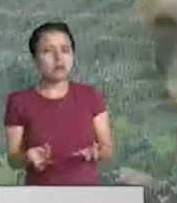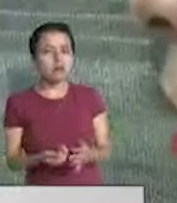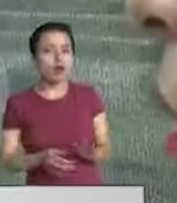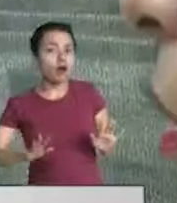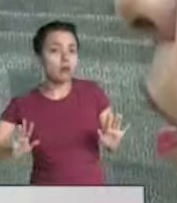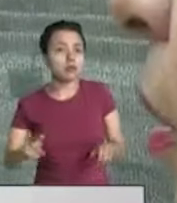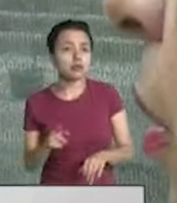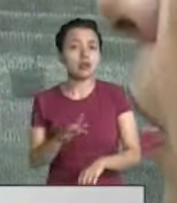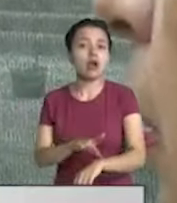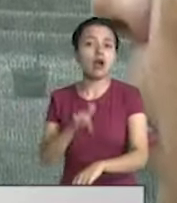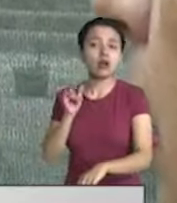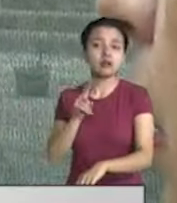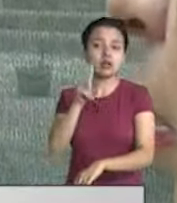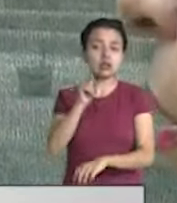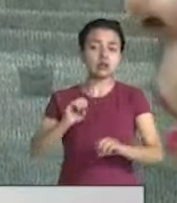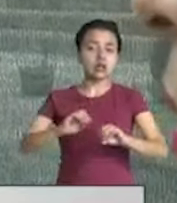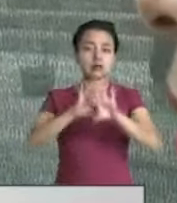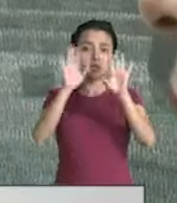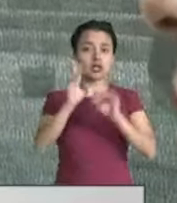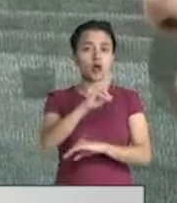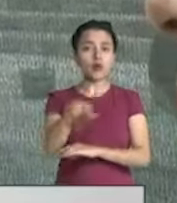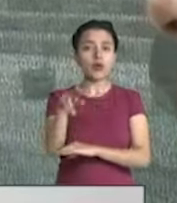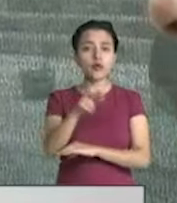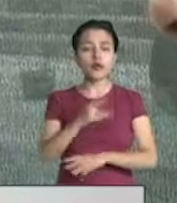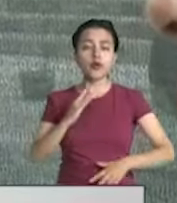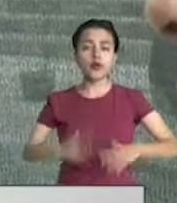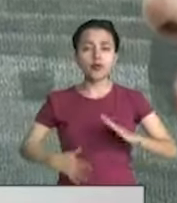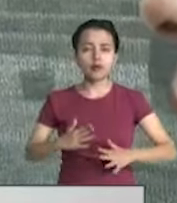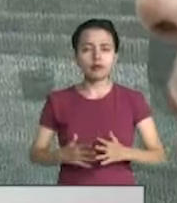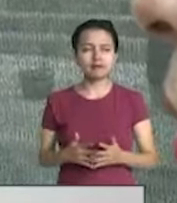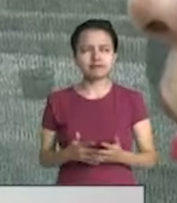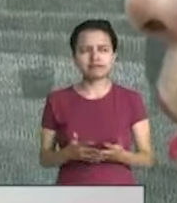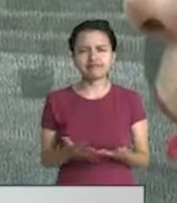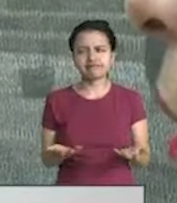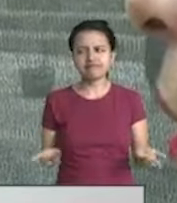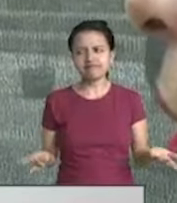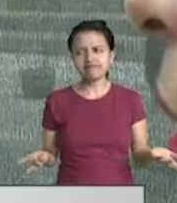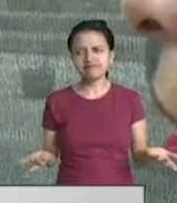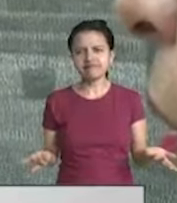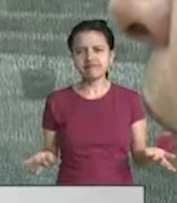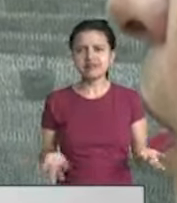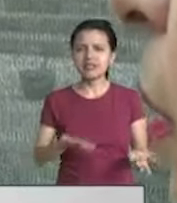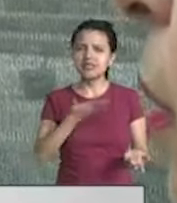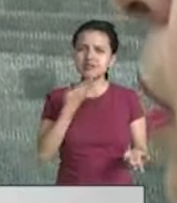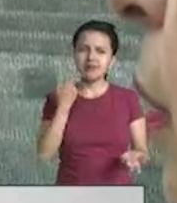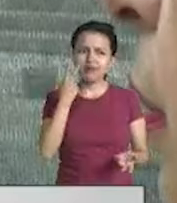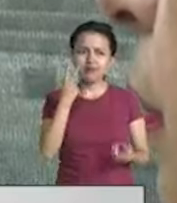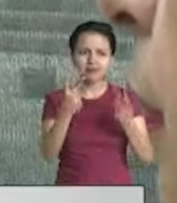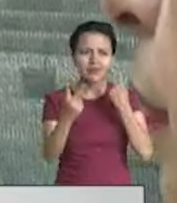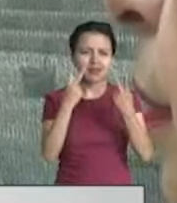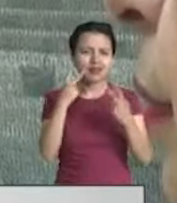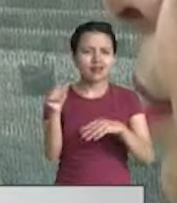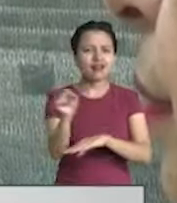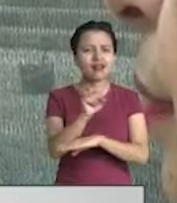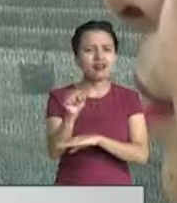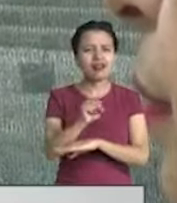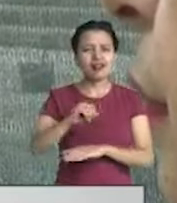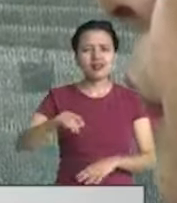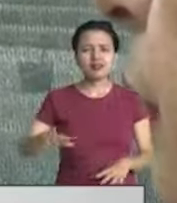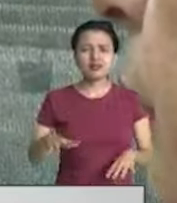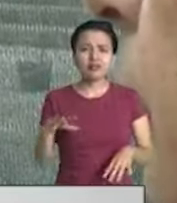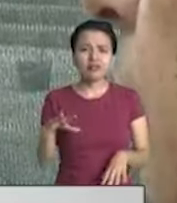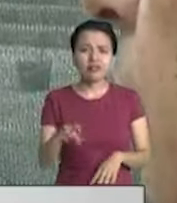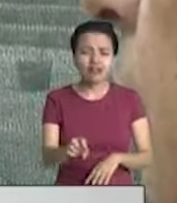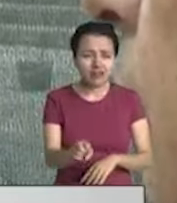6 de la mañana, pero eso es, yo pienso que debería haber más controles en los carros viejos, en eso de hacer